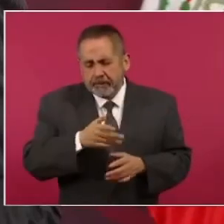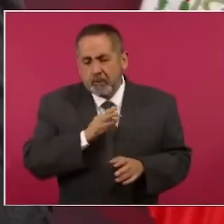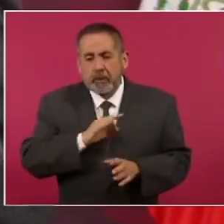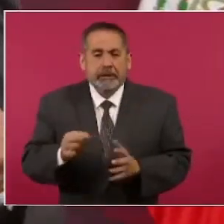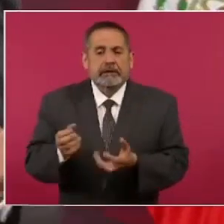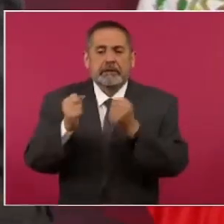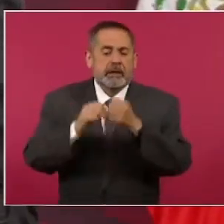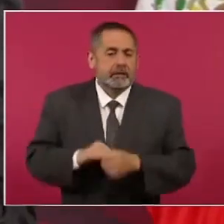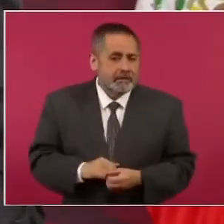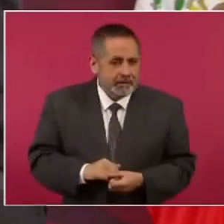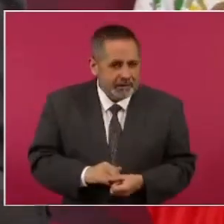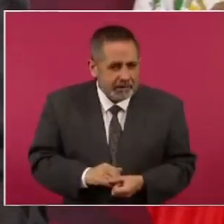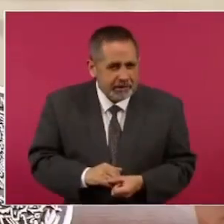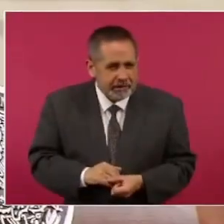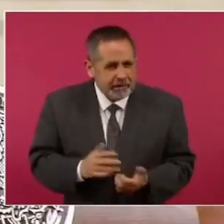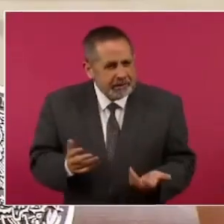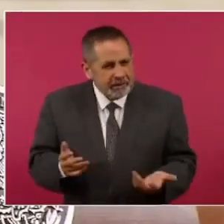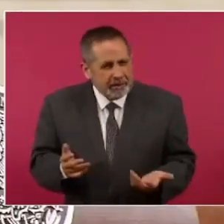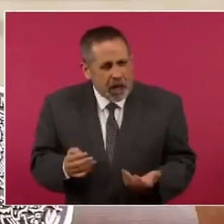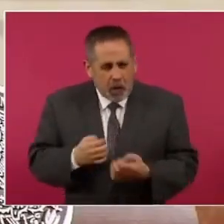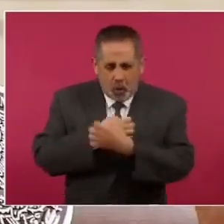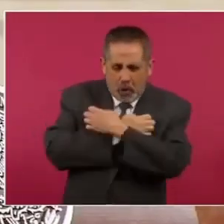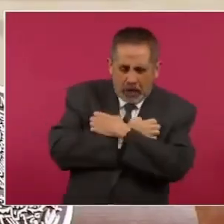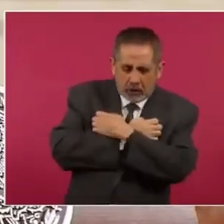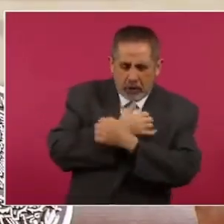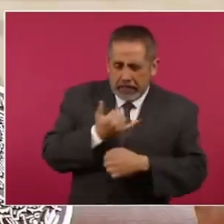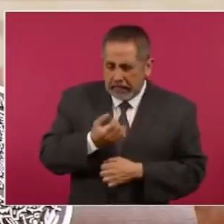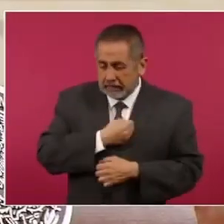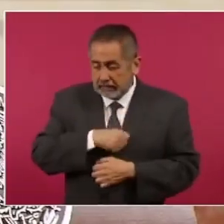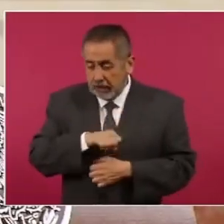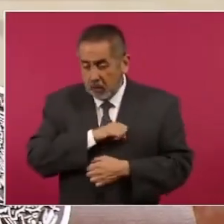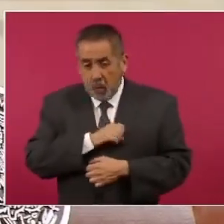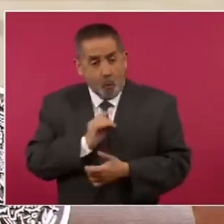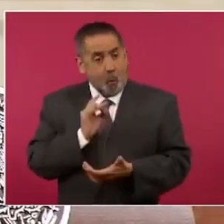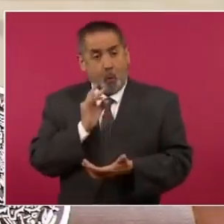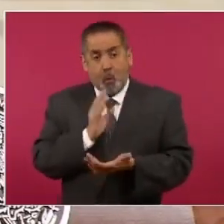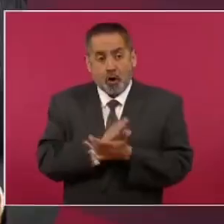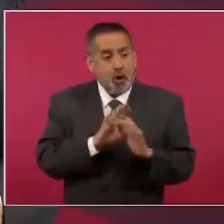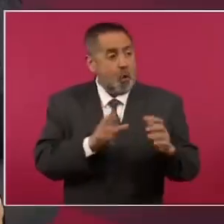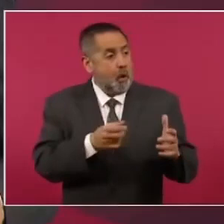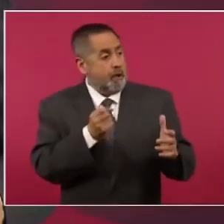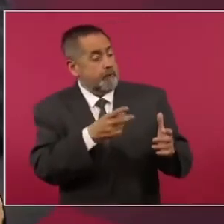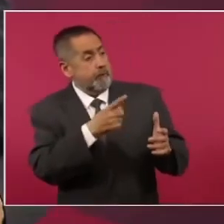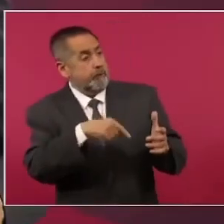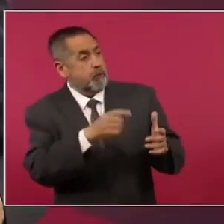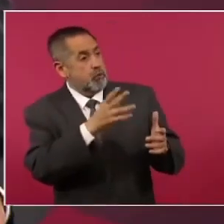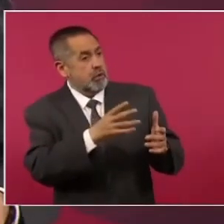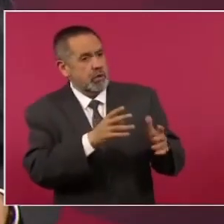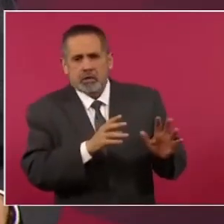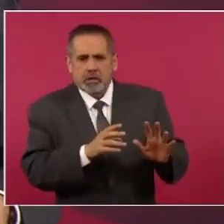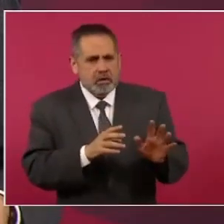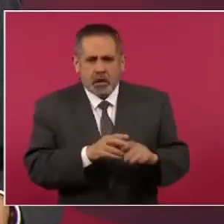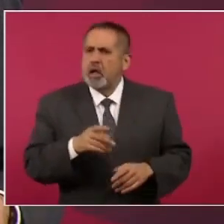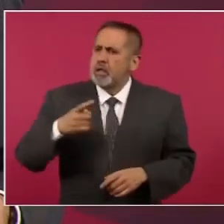como si la educación y la salud fuesen privilegios y no derechos.